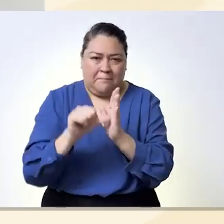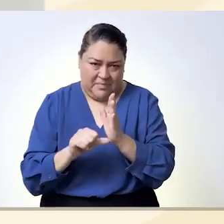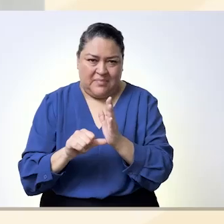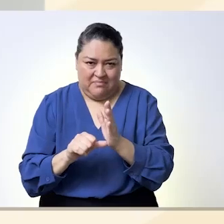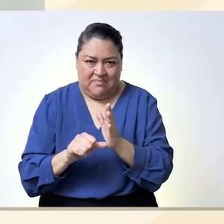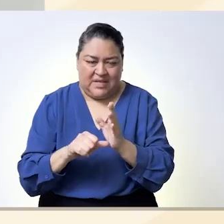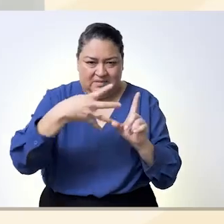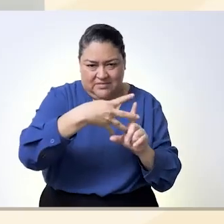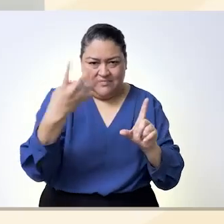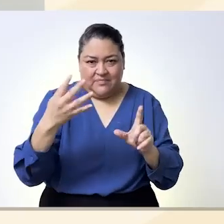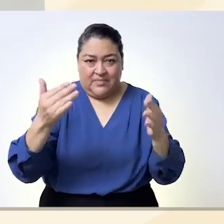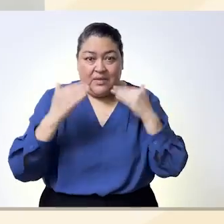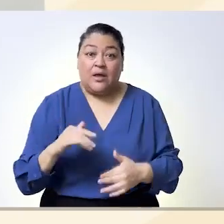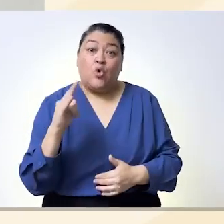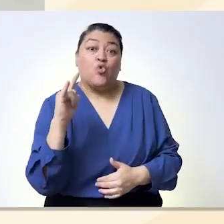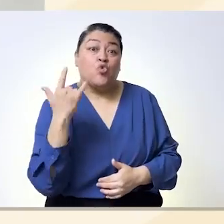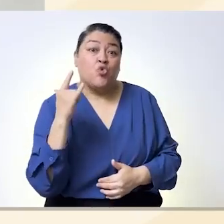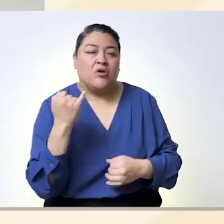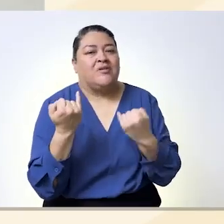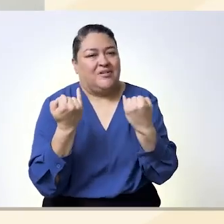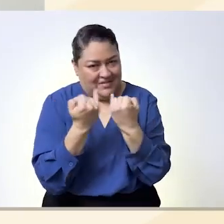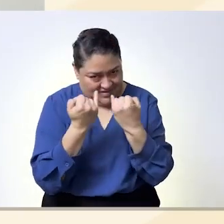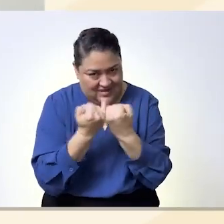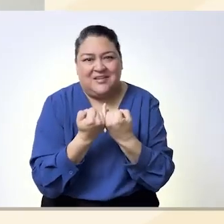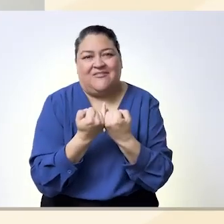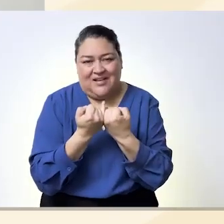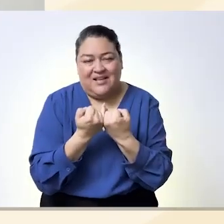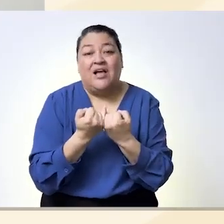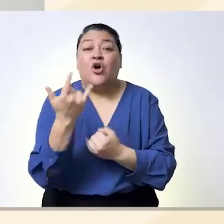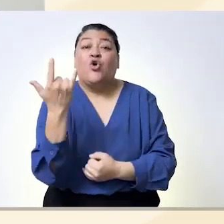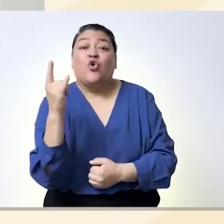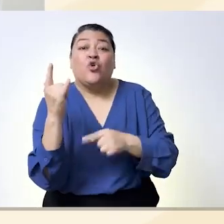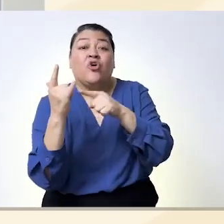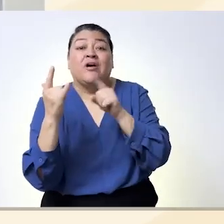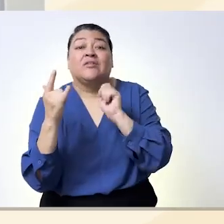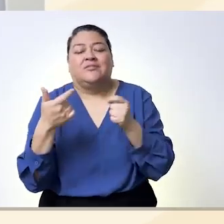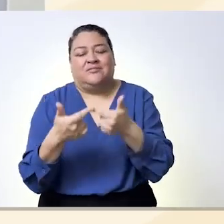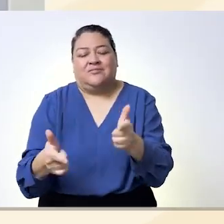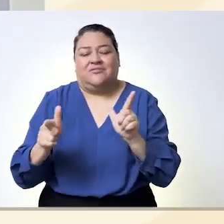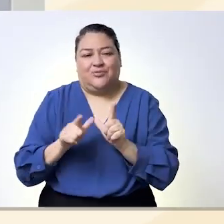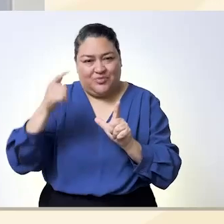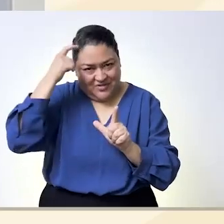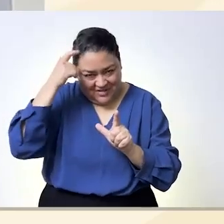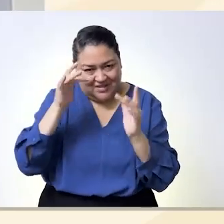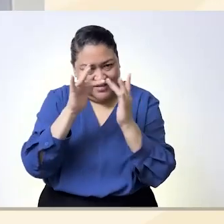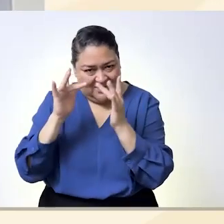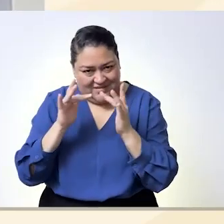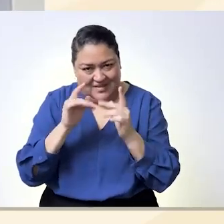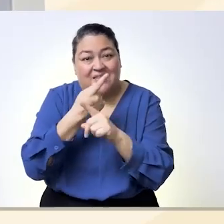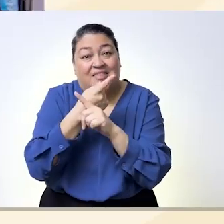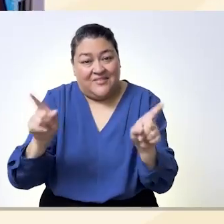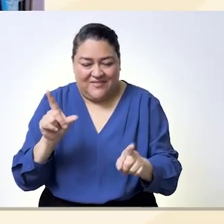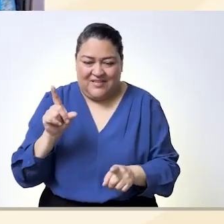orgullo. El orgullo DISCA, el orgullo desde las neurodivergencias, ¿no? ¿Qué están haciendo las movilizaciones y qué están haciendo ustedes?